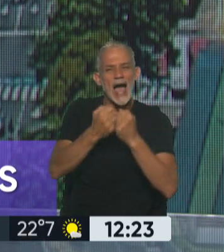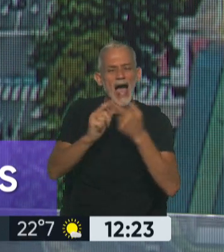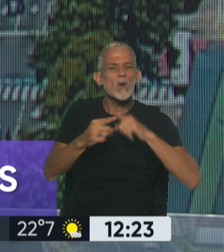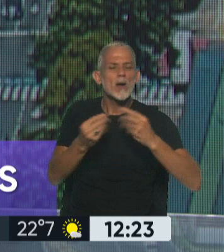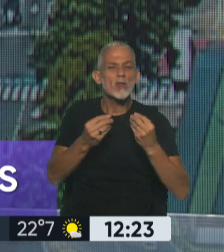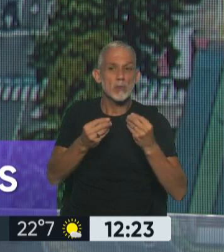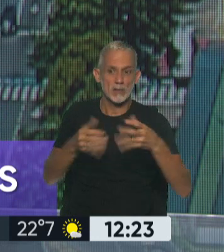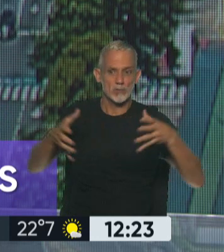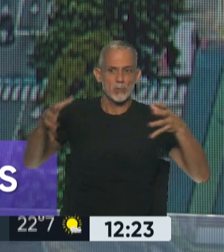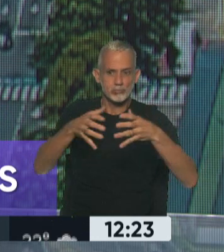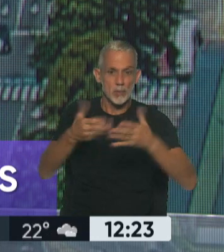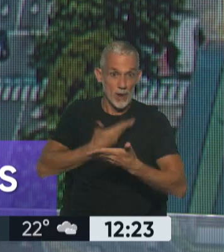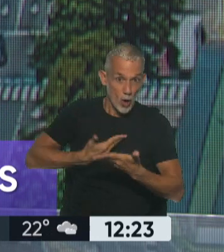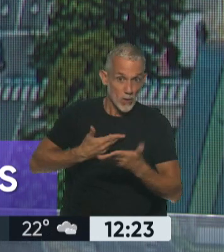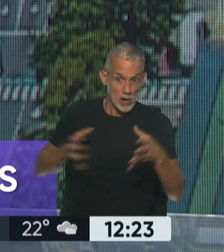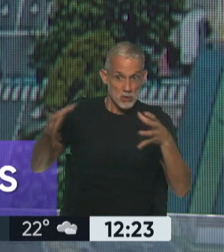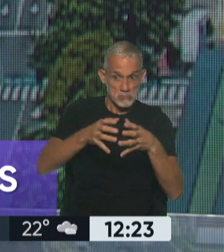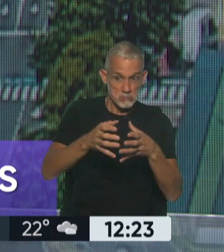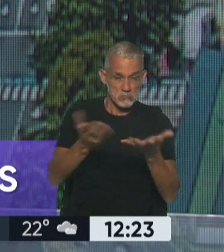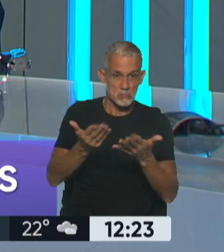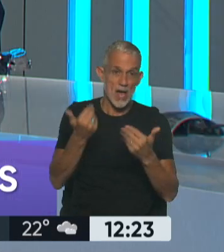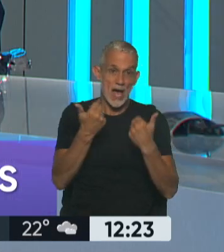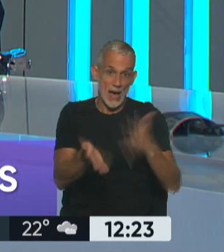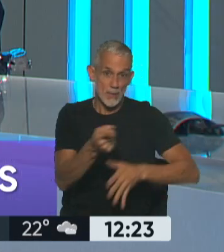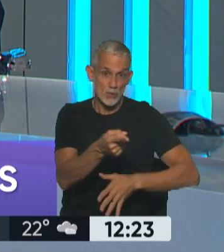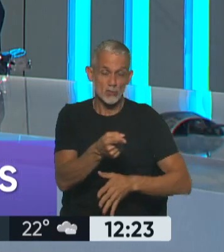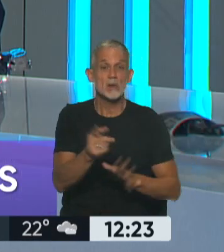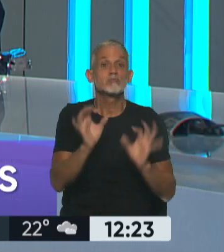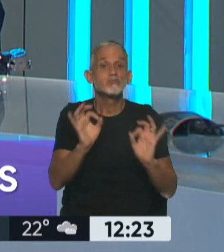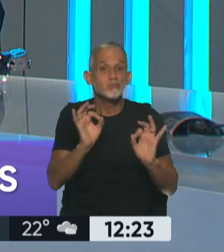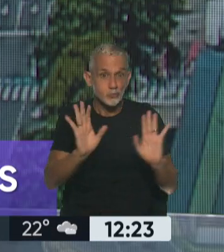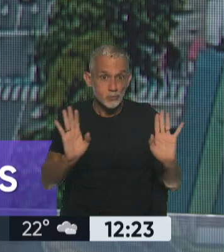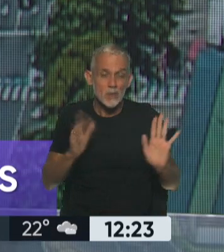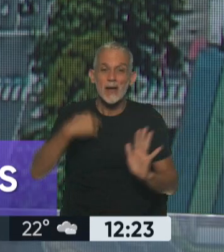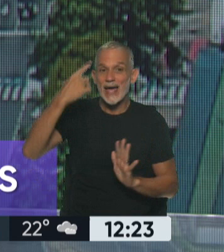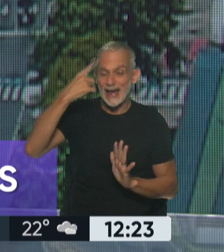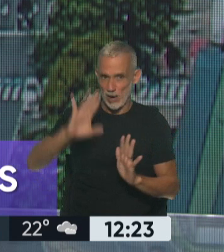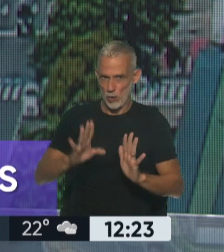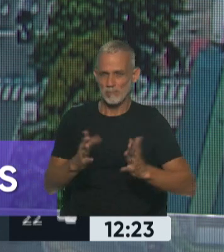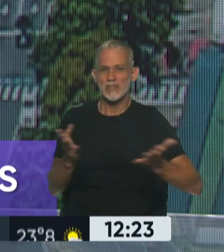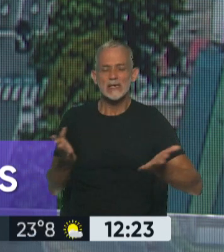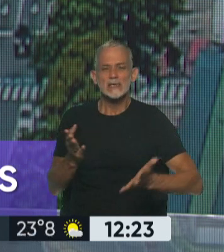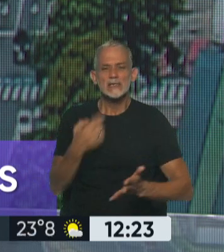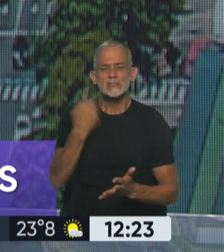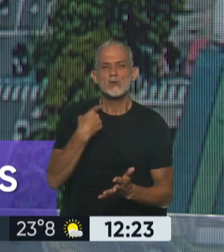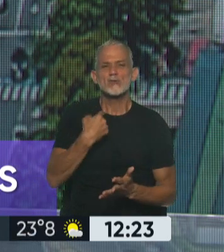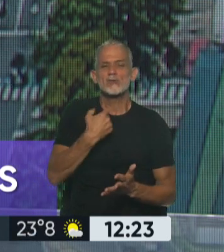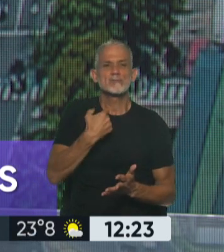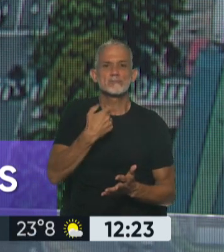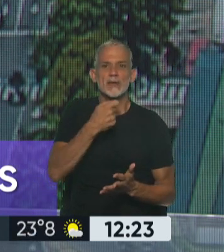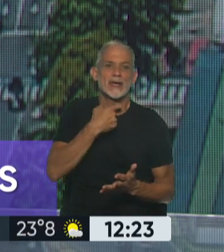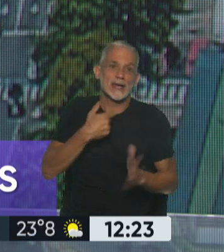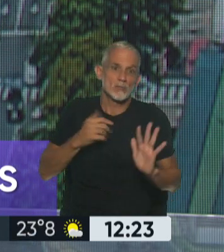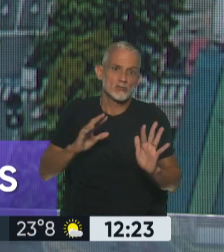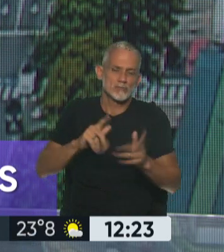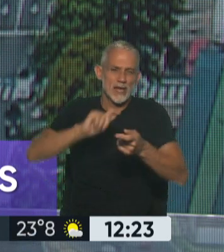una coalición de gobierno, es probable que con muchos de estos apoyos alcance. El problema es si uno quiere